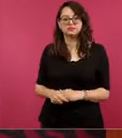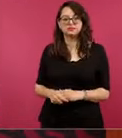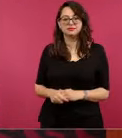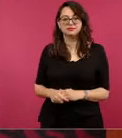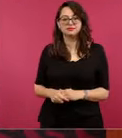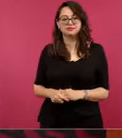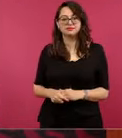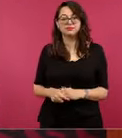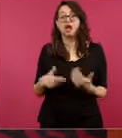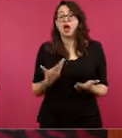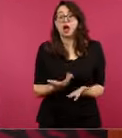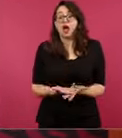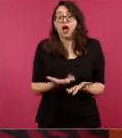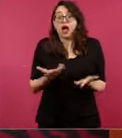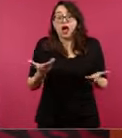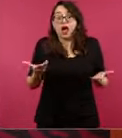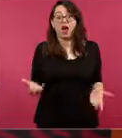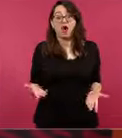ya